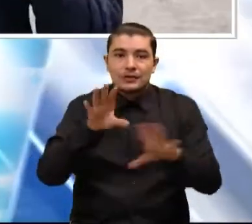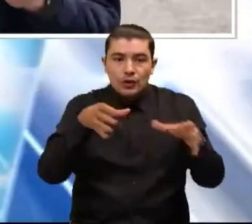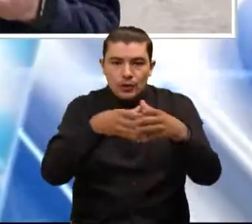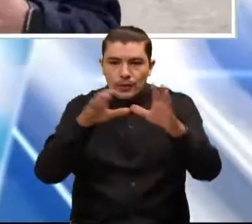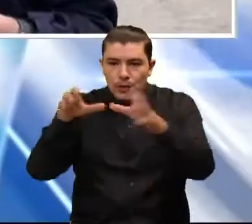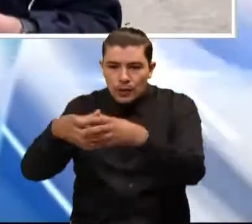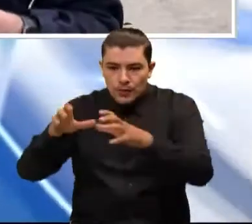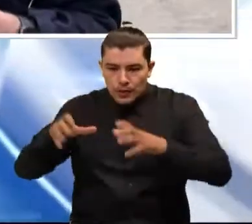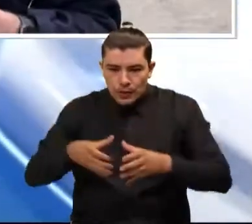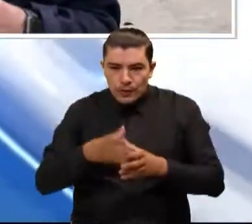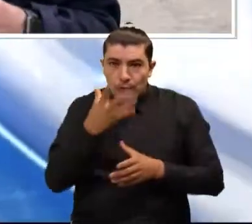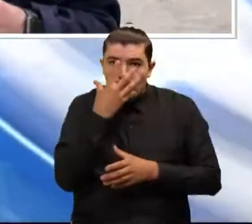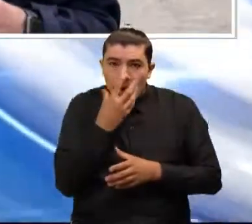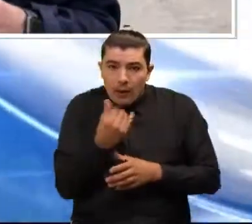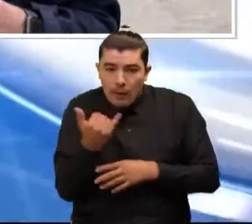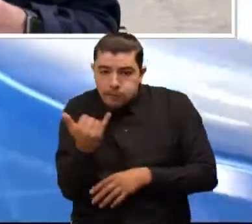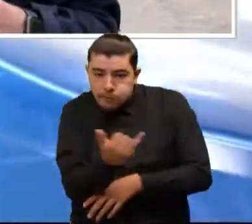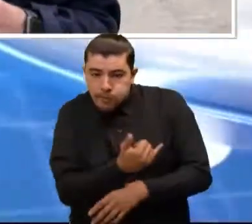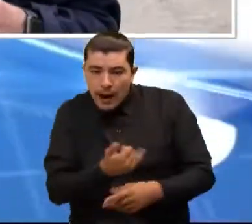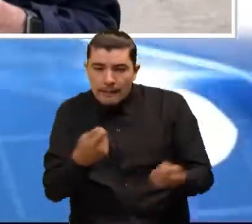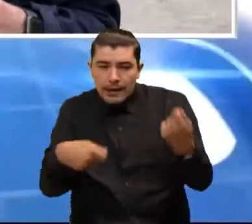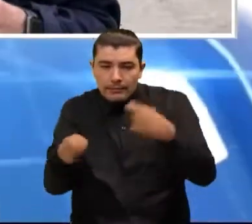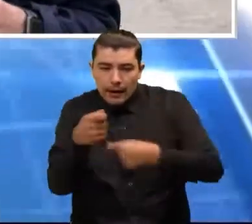estructuras que se han desarticulado.